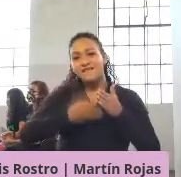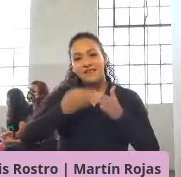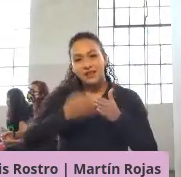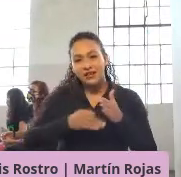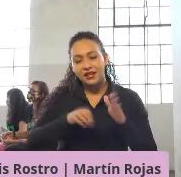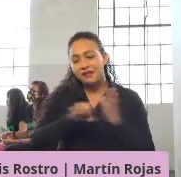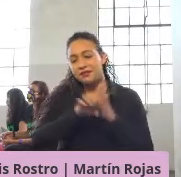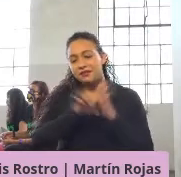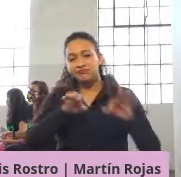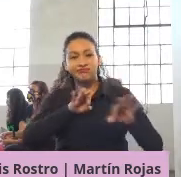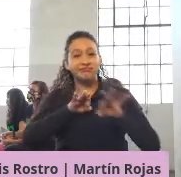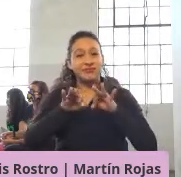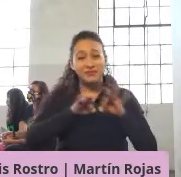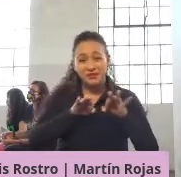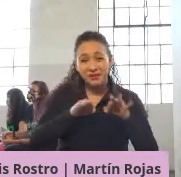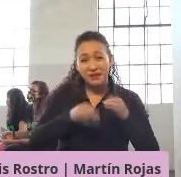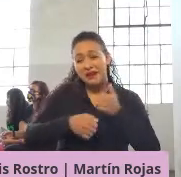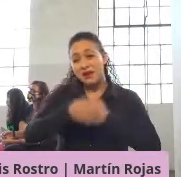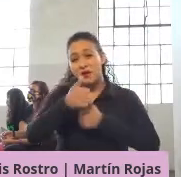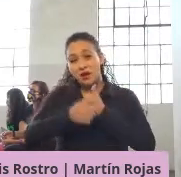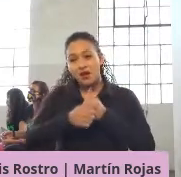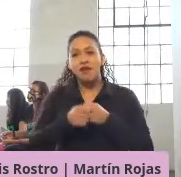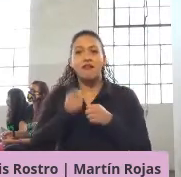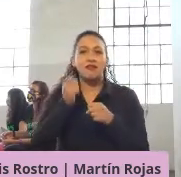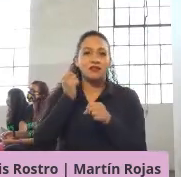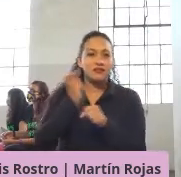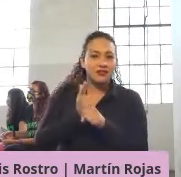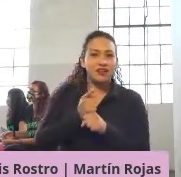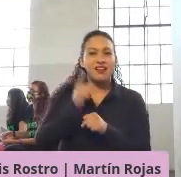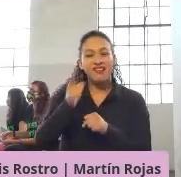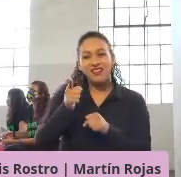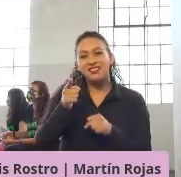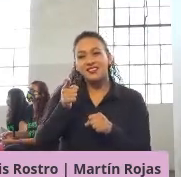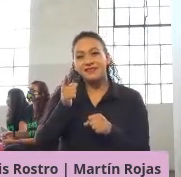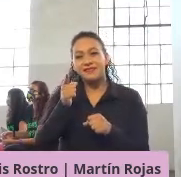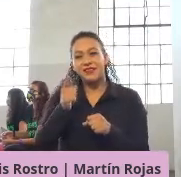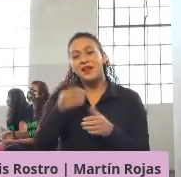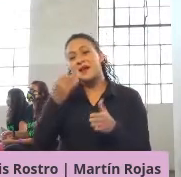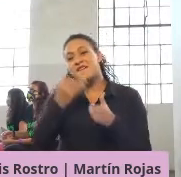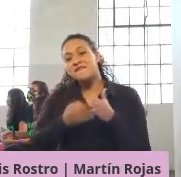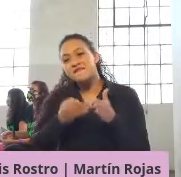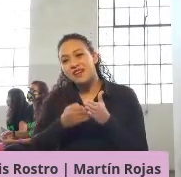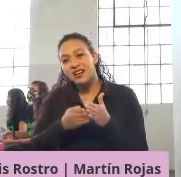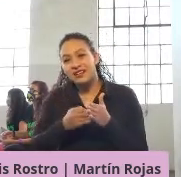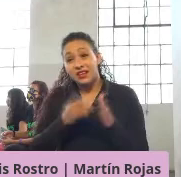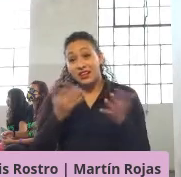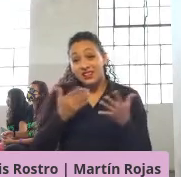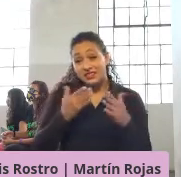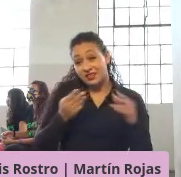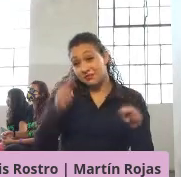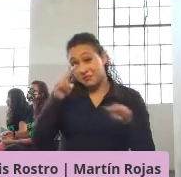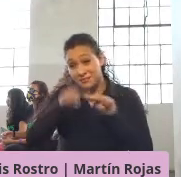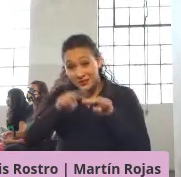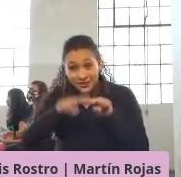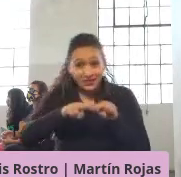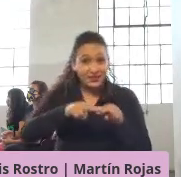desde la carrera, de no sé si realmente quiero hacer basura en mi quehacer, hacer otra silla, hacer otra mesa.